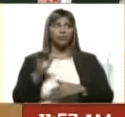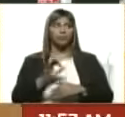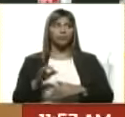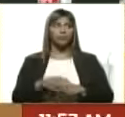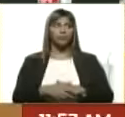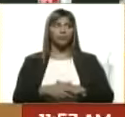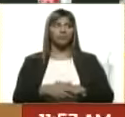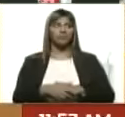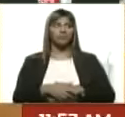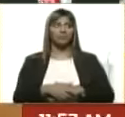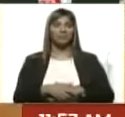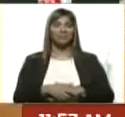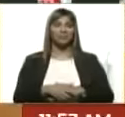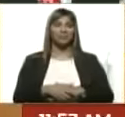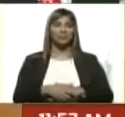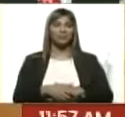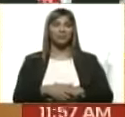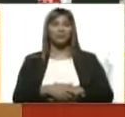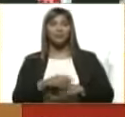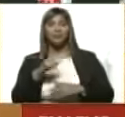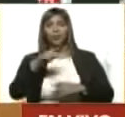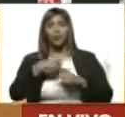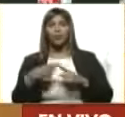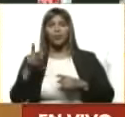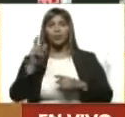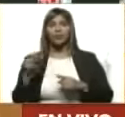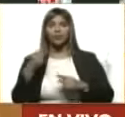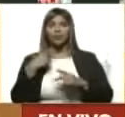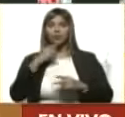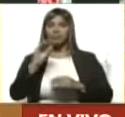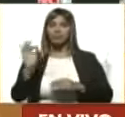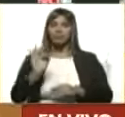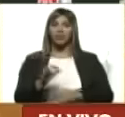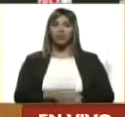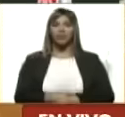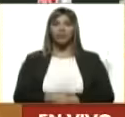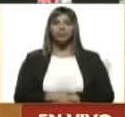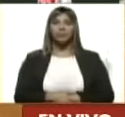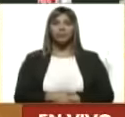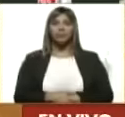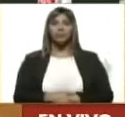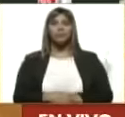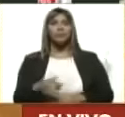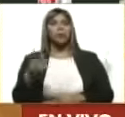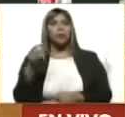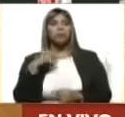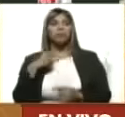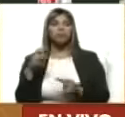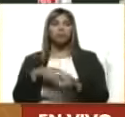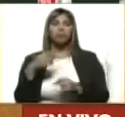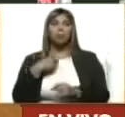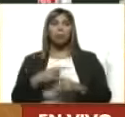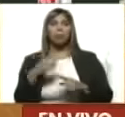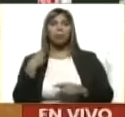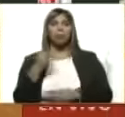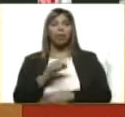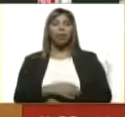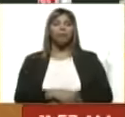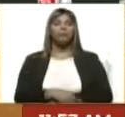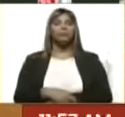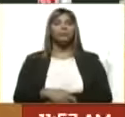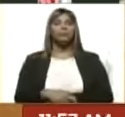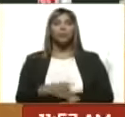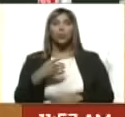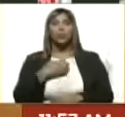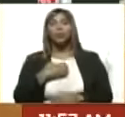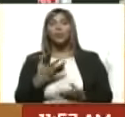en el 1 por 10 de otra persona y que no le hayan avisado. Ah, Pedro me anotó a mí, pero Pedro no me dijo nada a mí. No, eso no